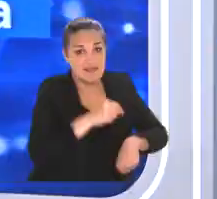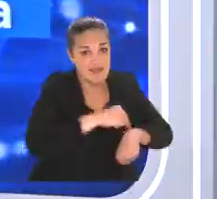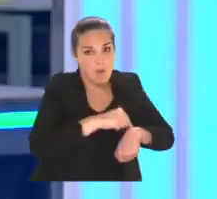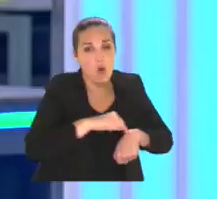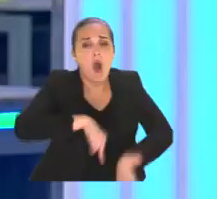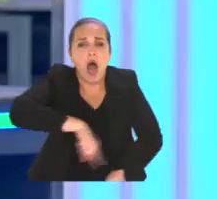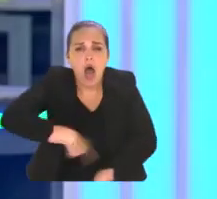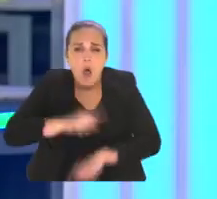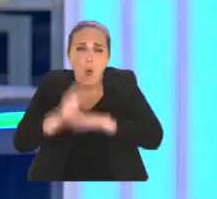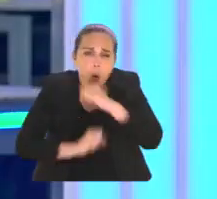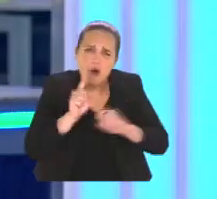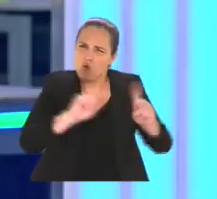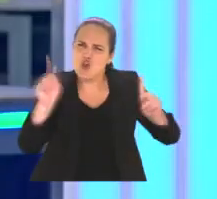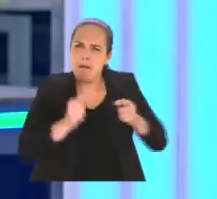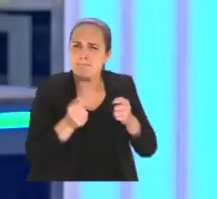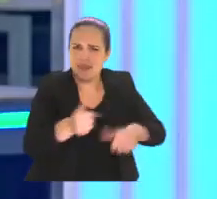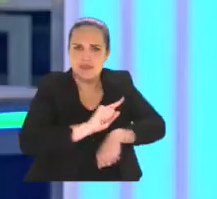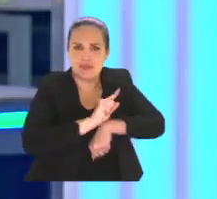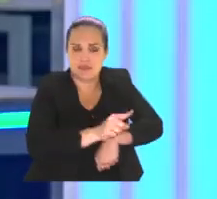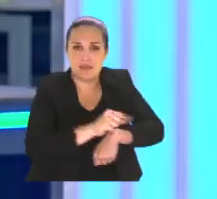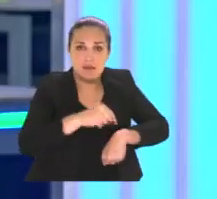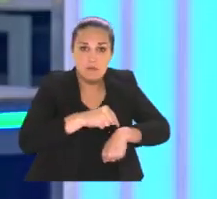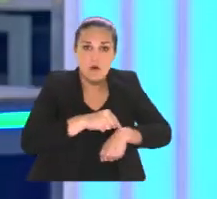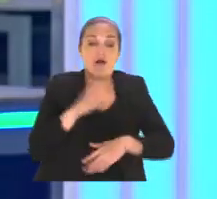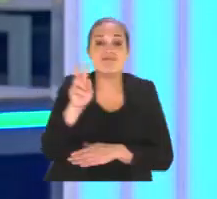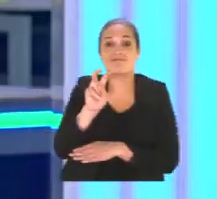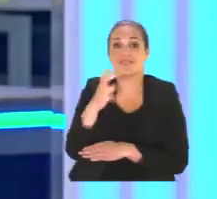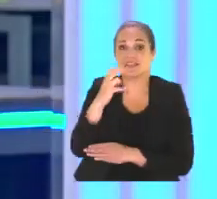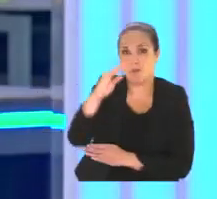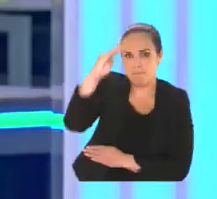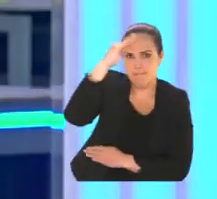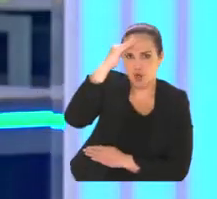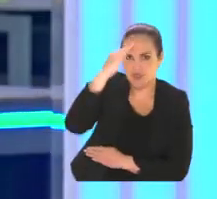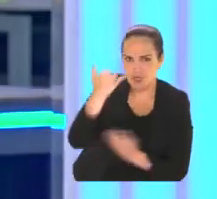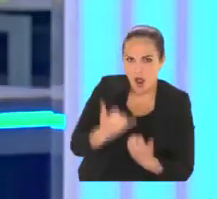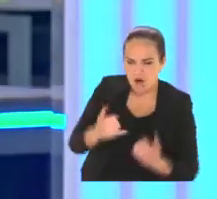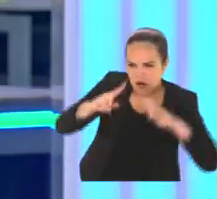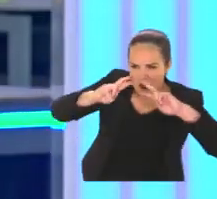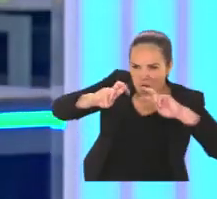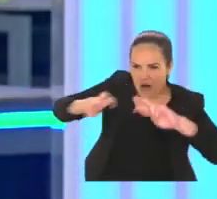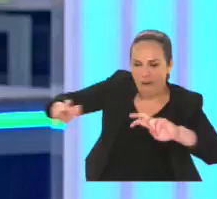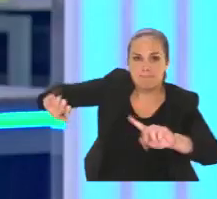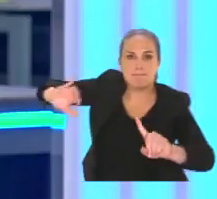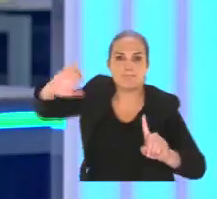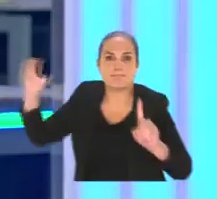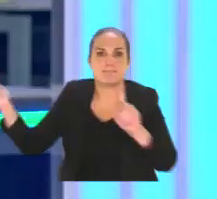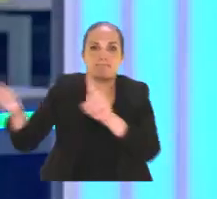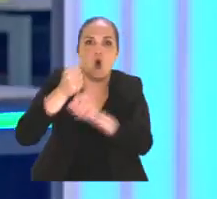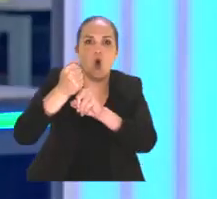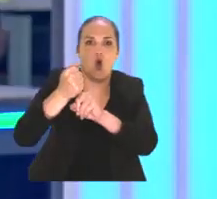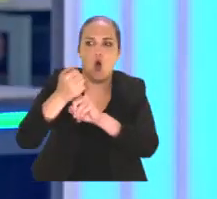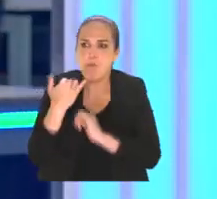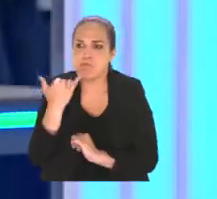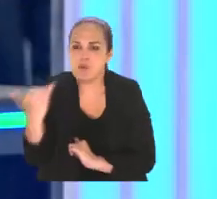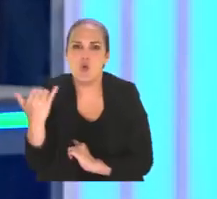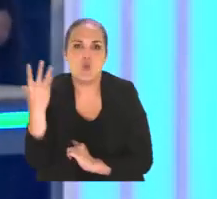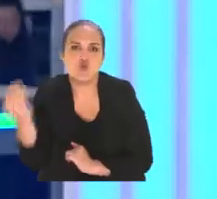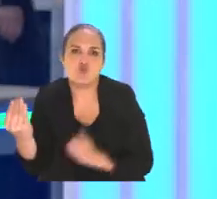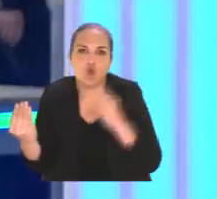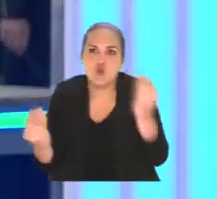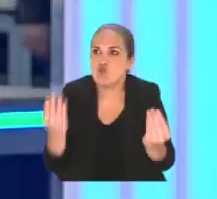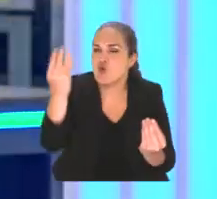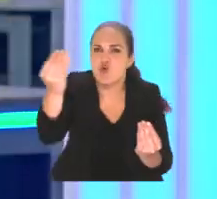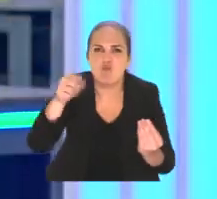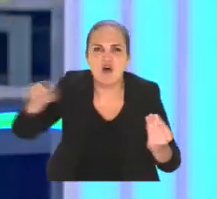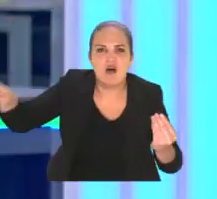Sergio. Así es, Rosy. La noticia es que la Fiscalía y la Policía desmantelaron una banda dedicada a este crimen en varias ciudades y obedecían